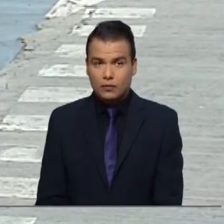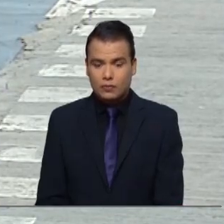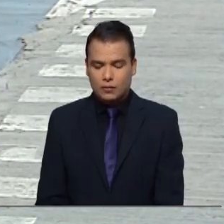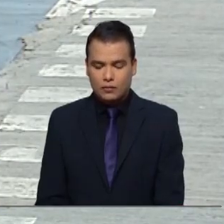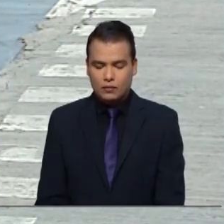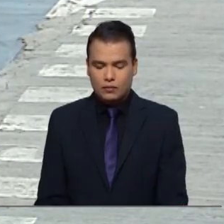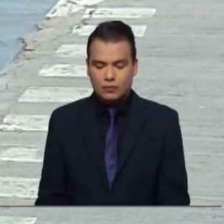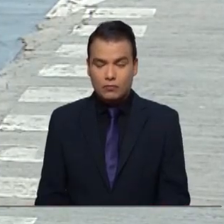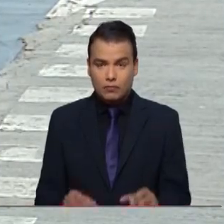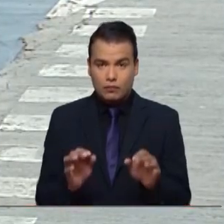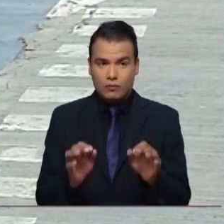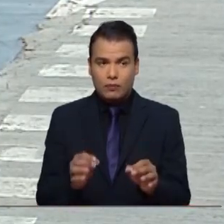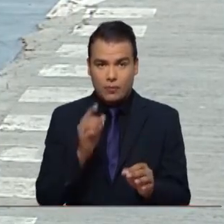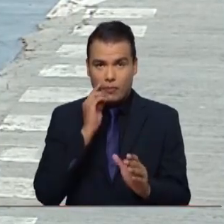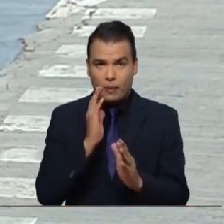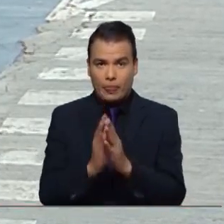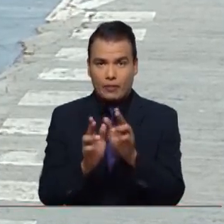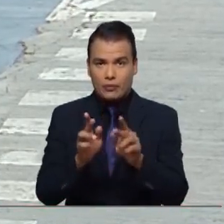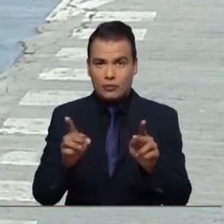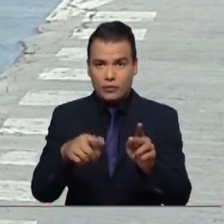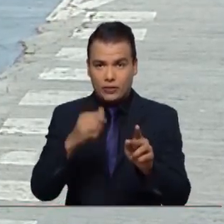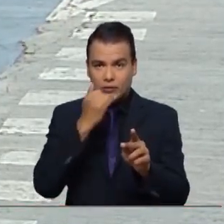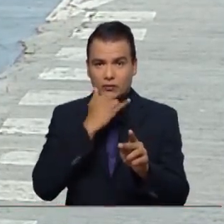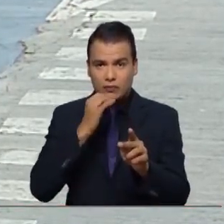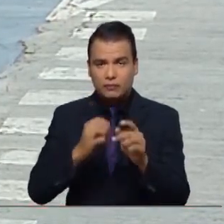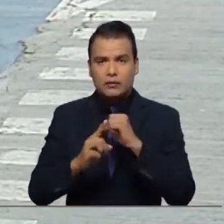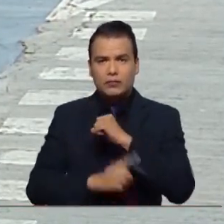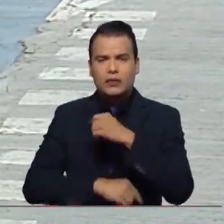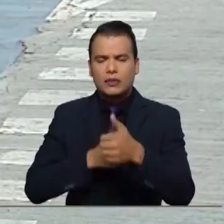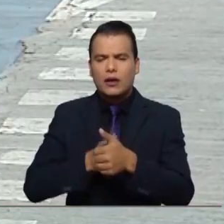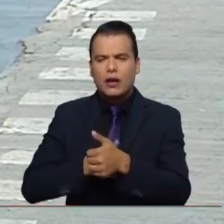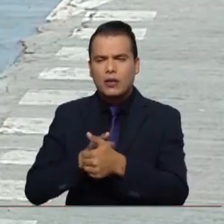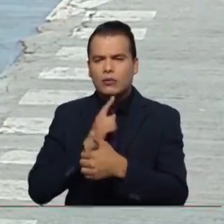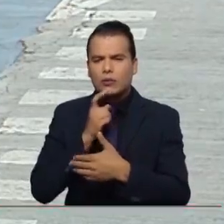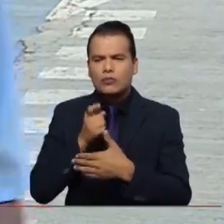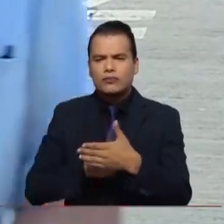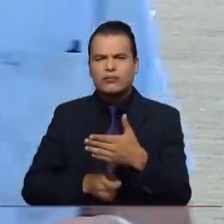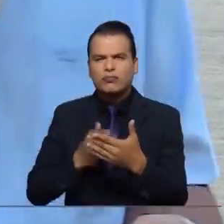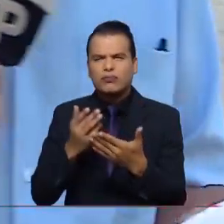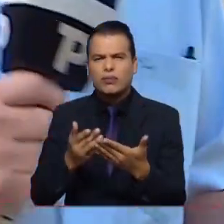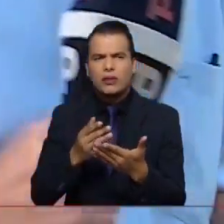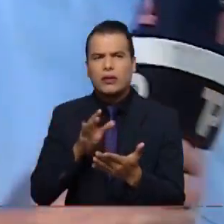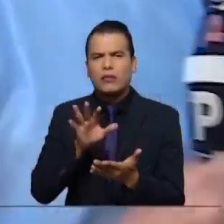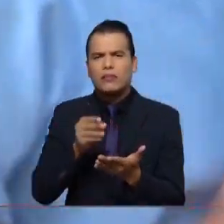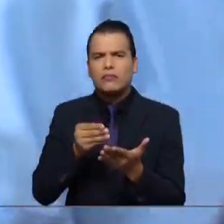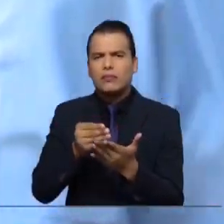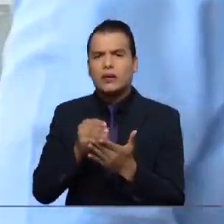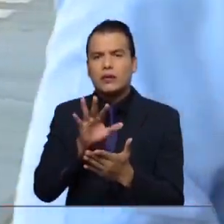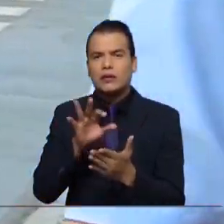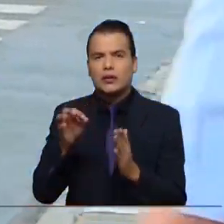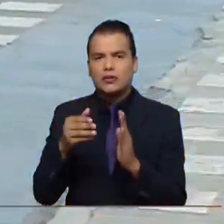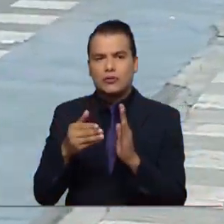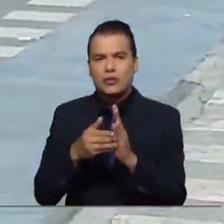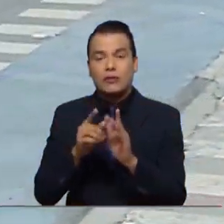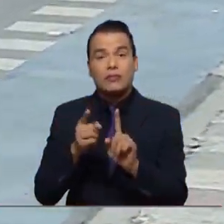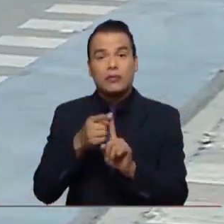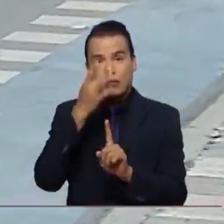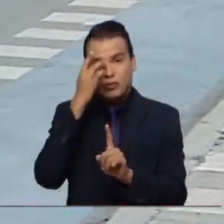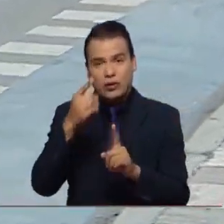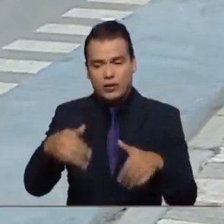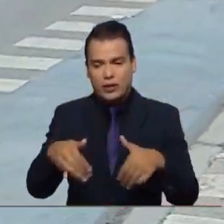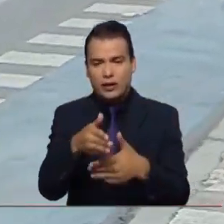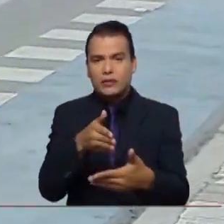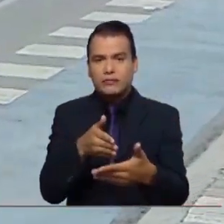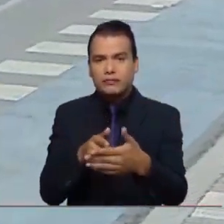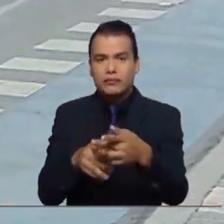es decir 500 mil pesos básicamente es por obstaculizar la vía y por vehículos mal parqueados que se hace esta sanción